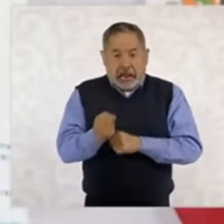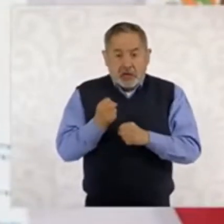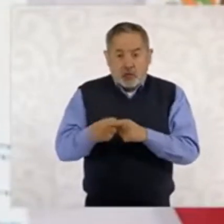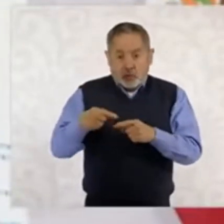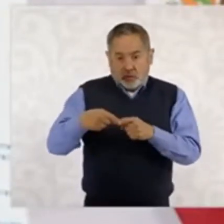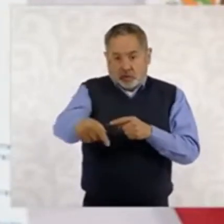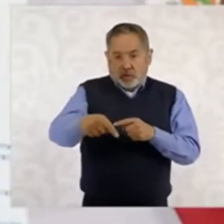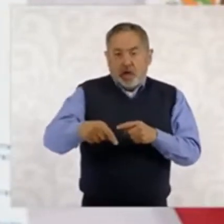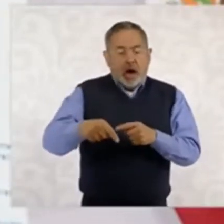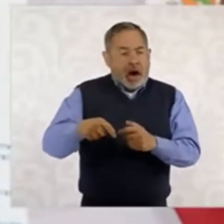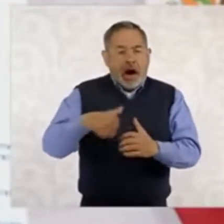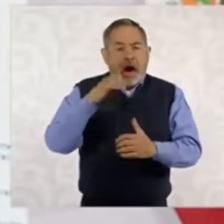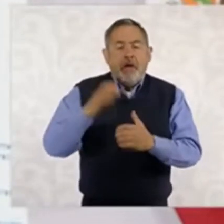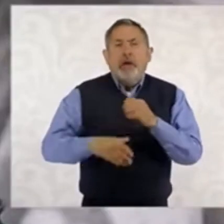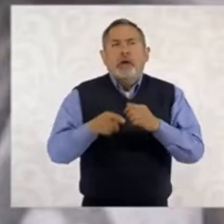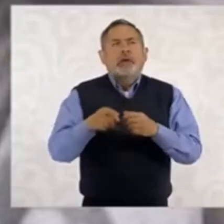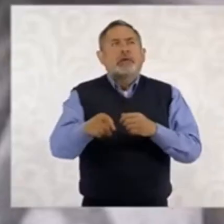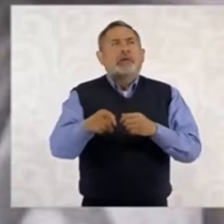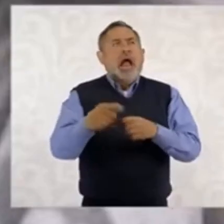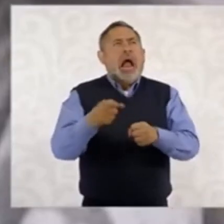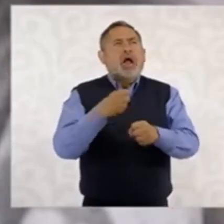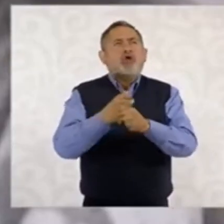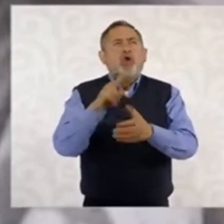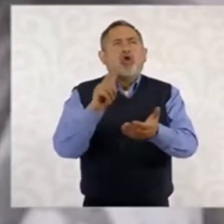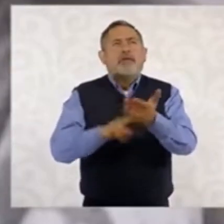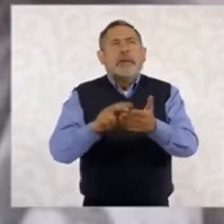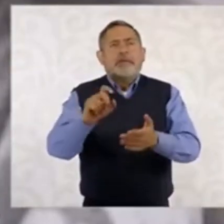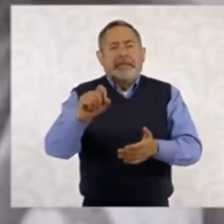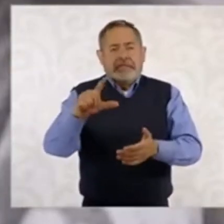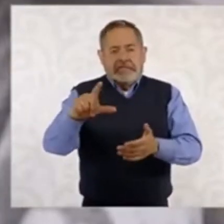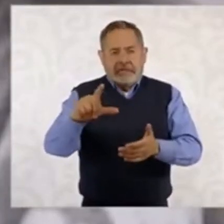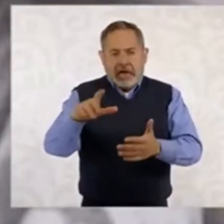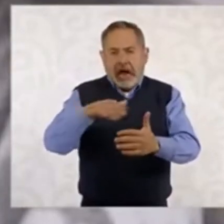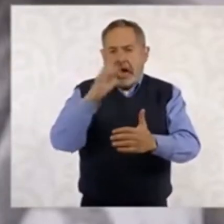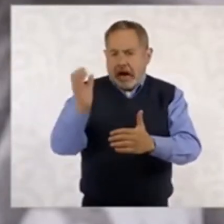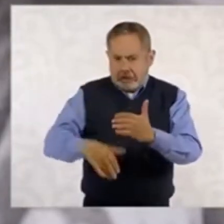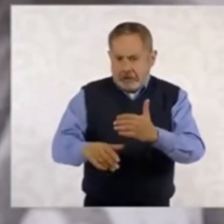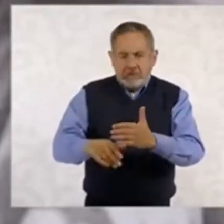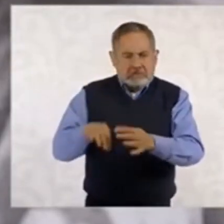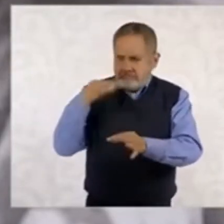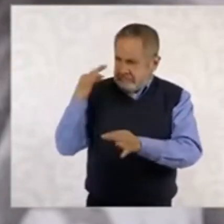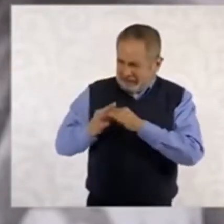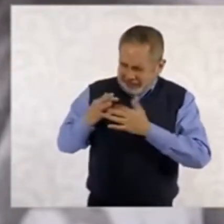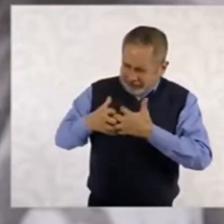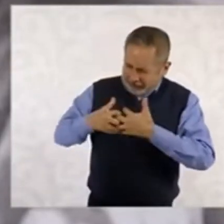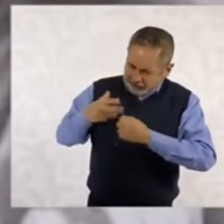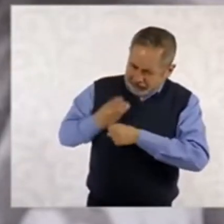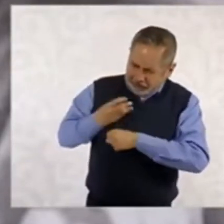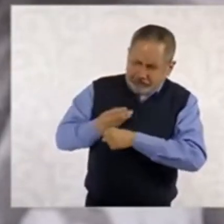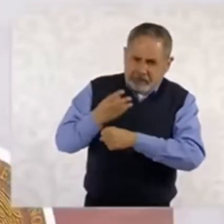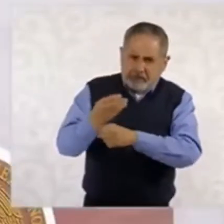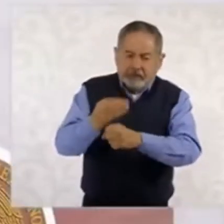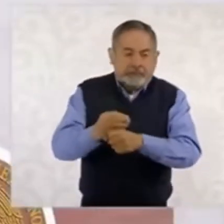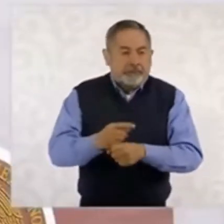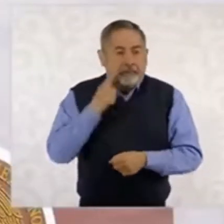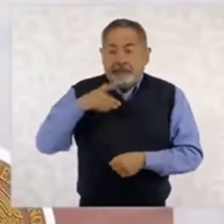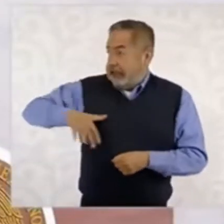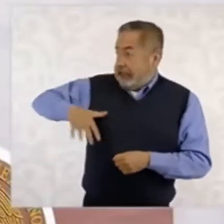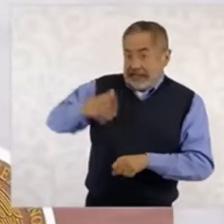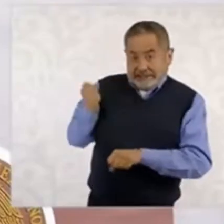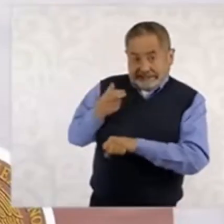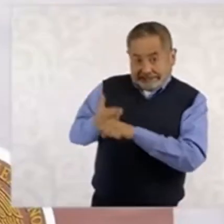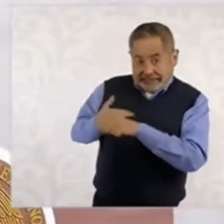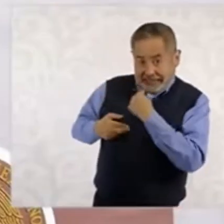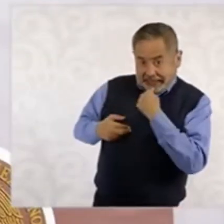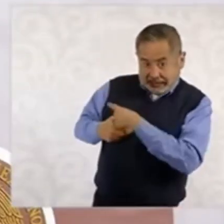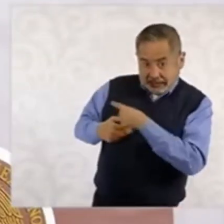serán concluidos a principios de 2027. Y como ya lo comentó la secretaria Bárcena, vamos a estar dando un